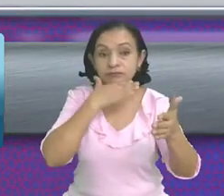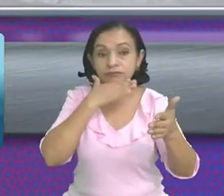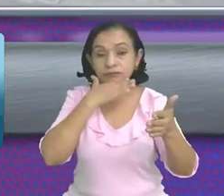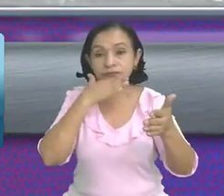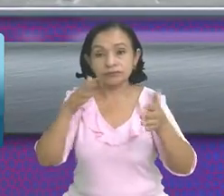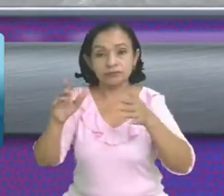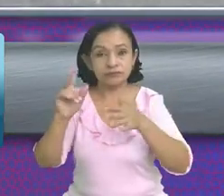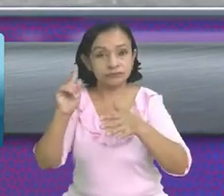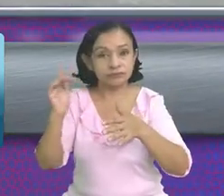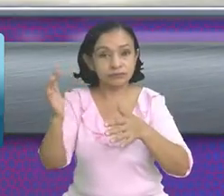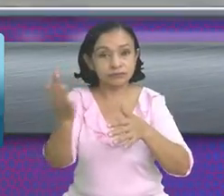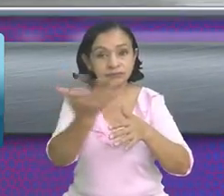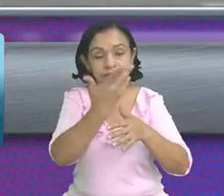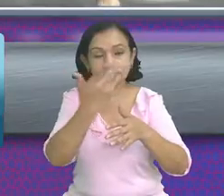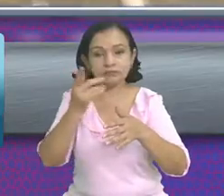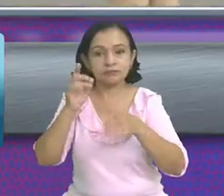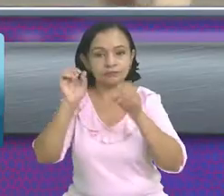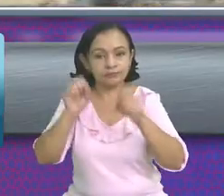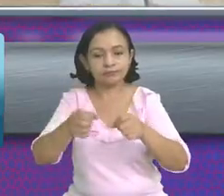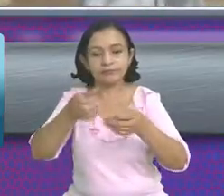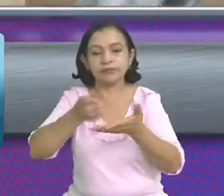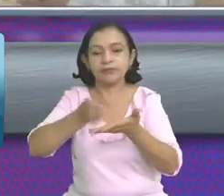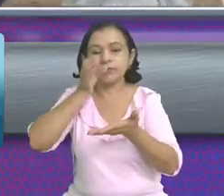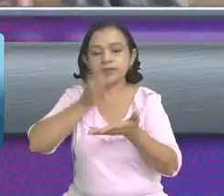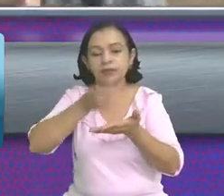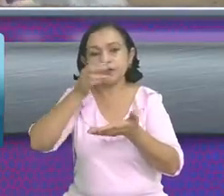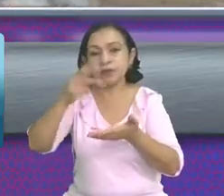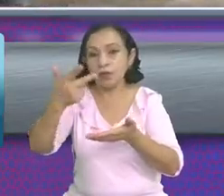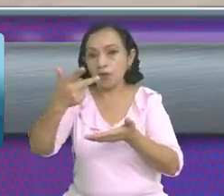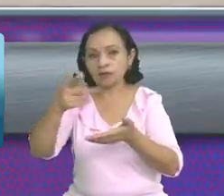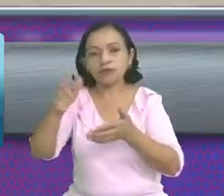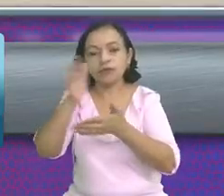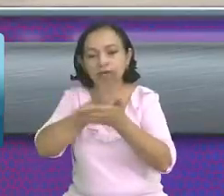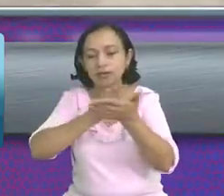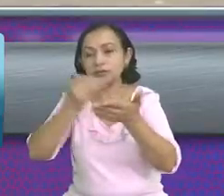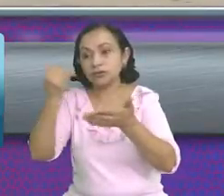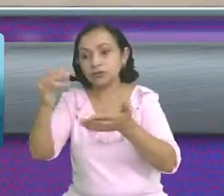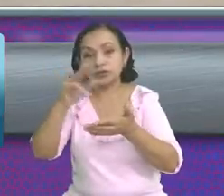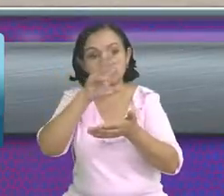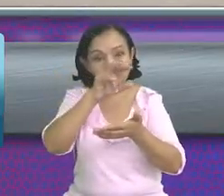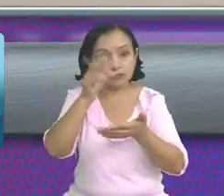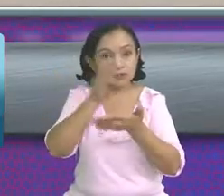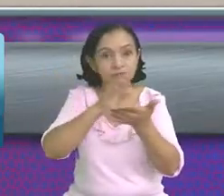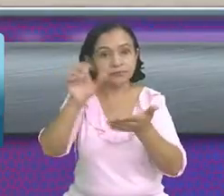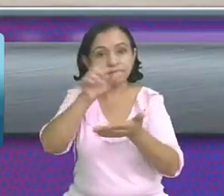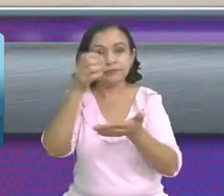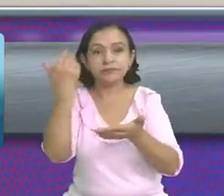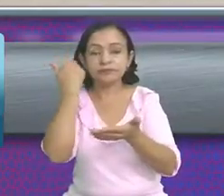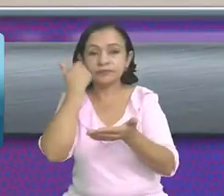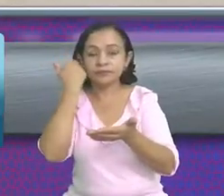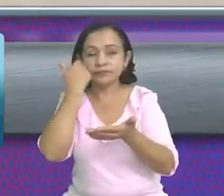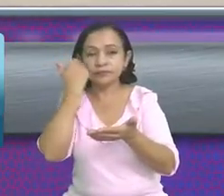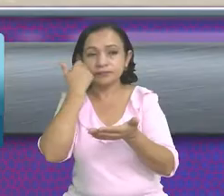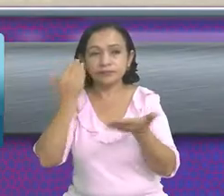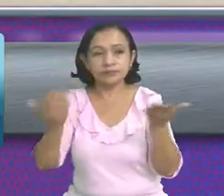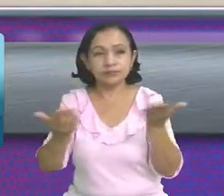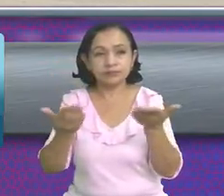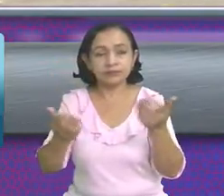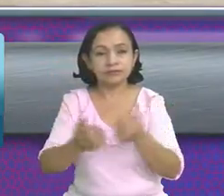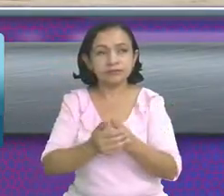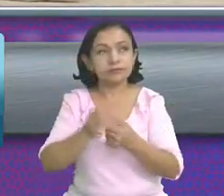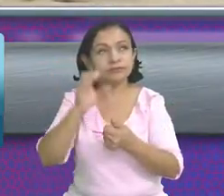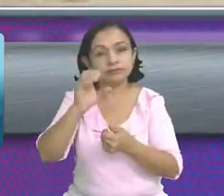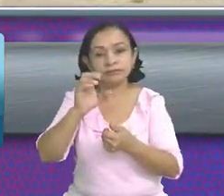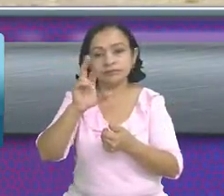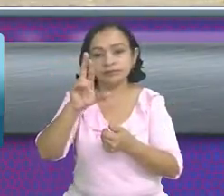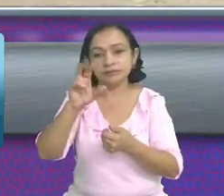no que todos vamos en el bolsón de que podemos tomar los 8 vasos de agua al día, ¿verdad? Hablemos de otra enfermedad que es muy común en Nicaragua, hablar de la enfermedad crónica,